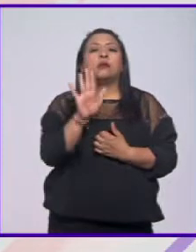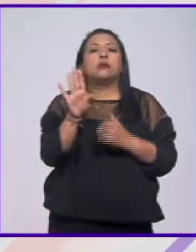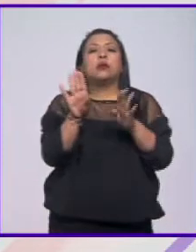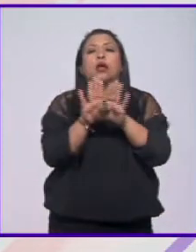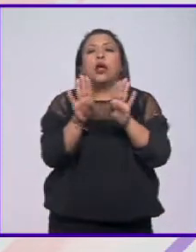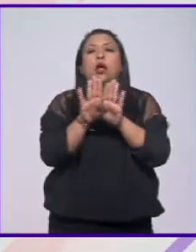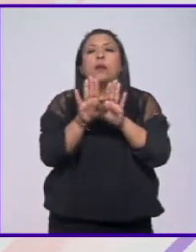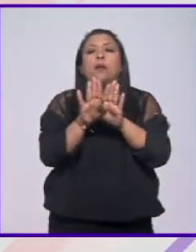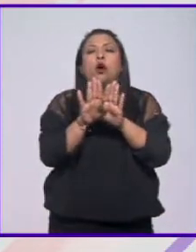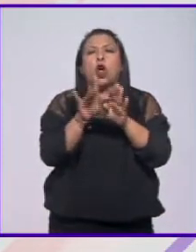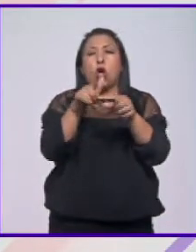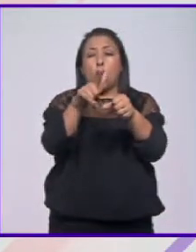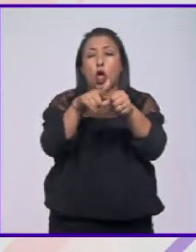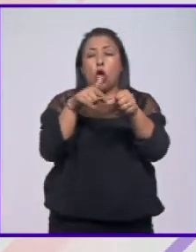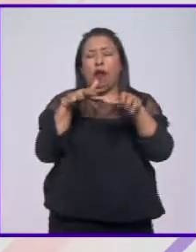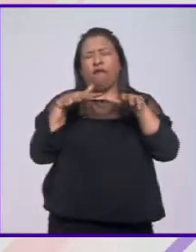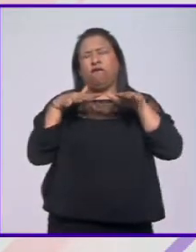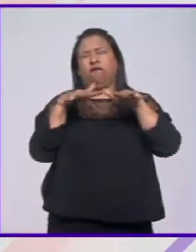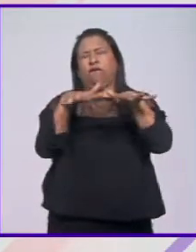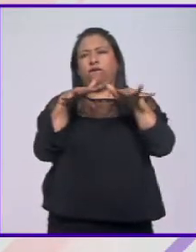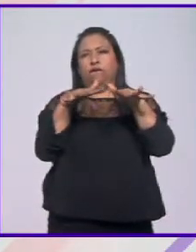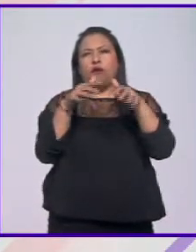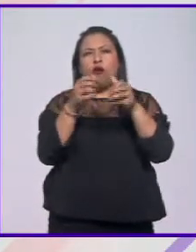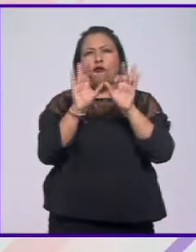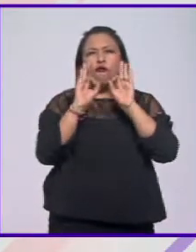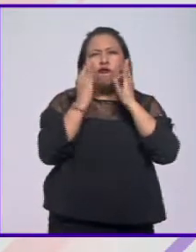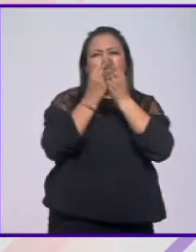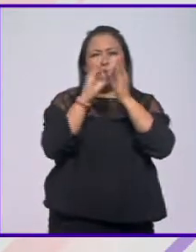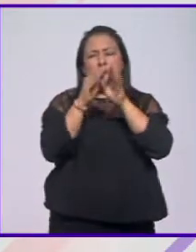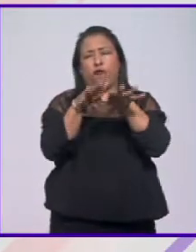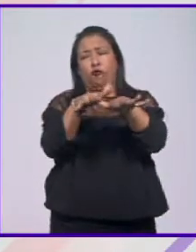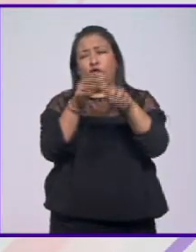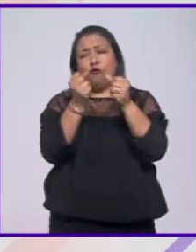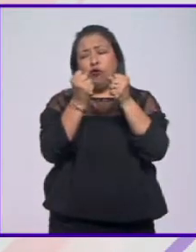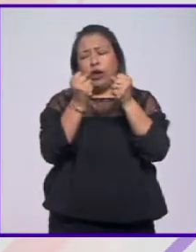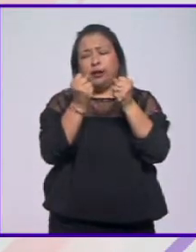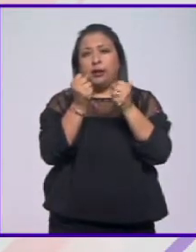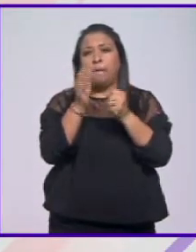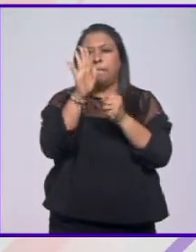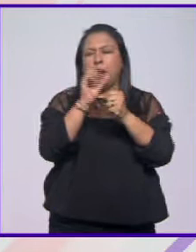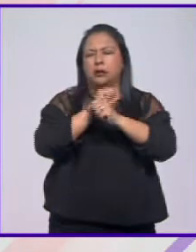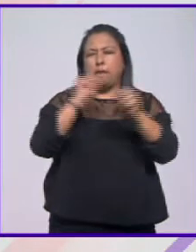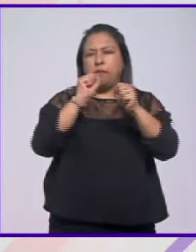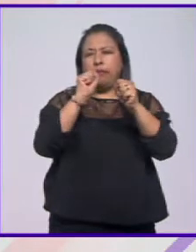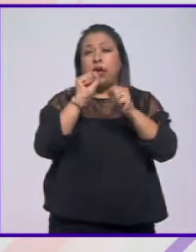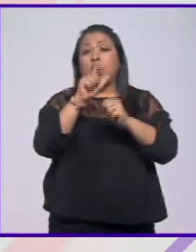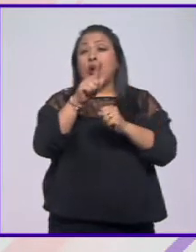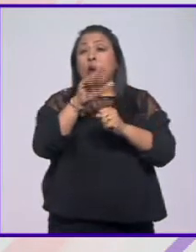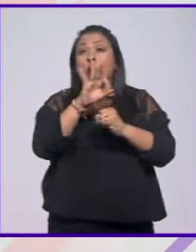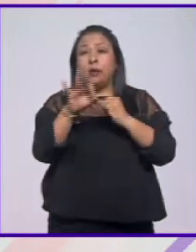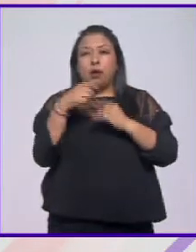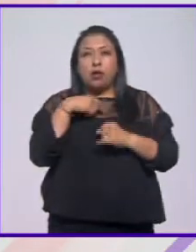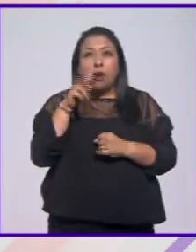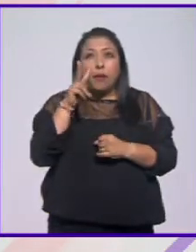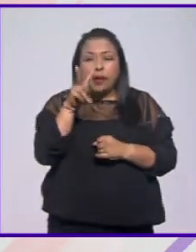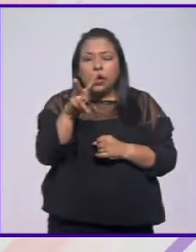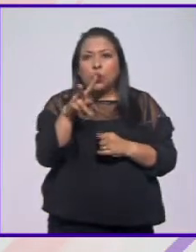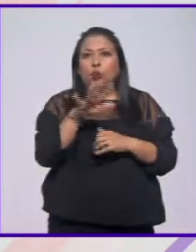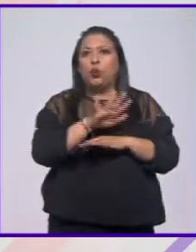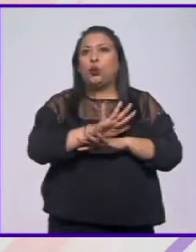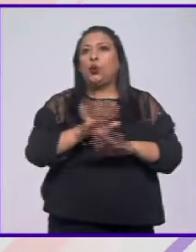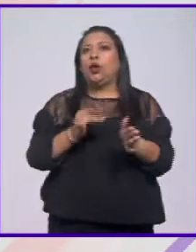es como una explosión de color y de formas. Uh-huh. Y al final, cuando lo vi, es cuando